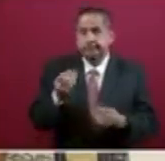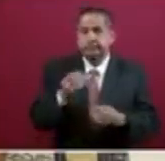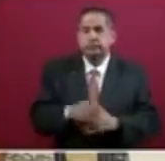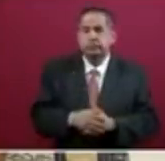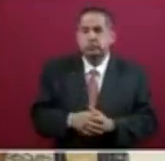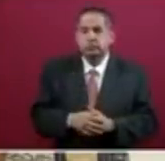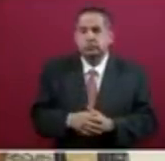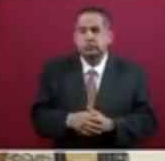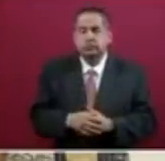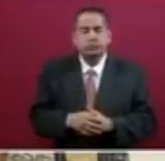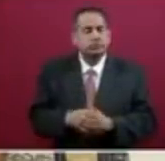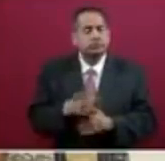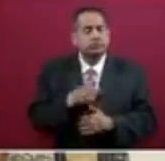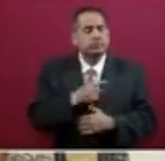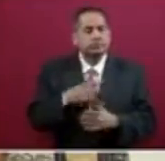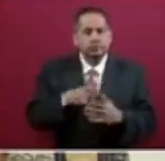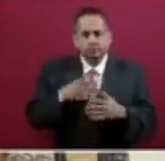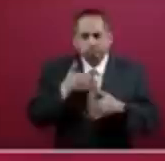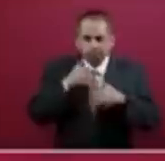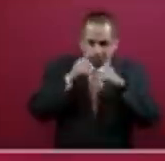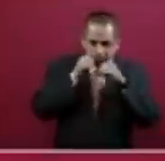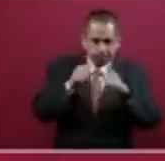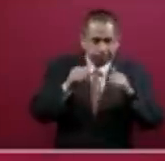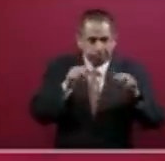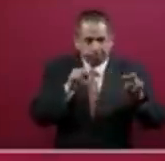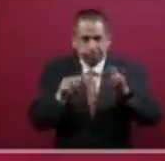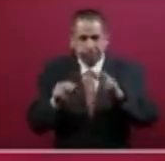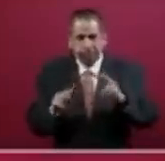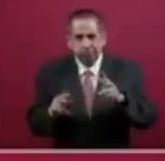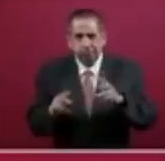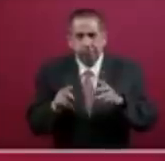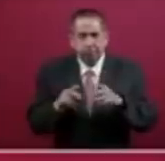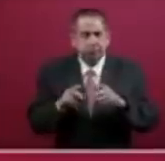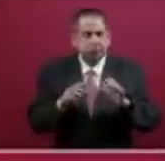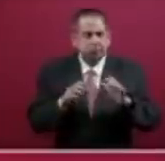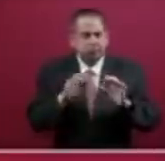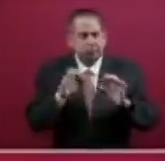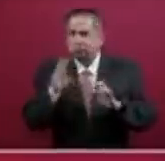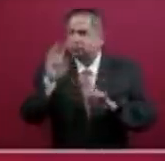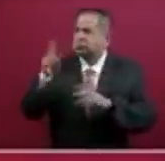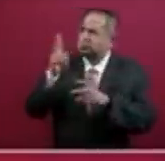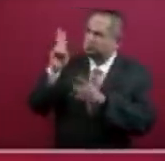además de que quieren que se les atienda, quieren ser escuchados,